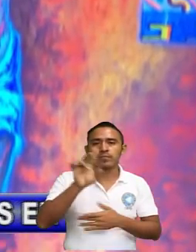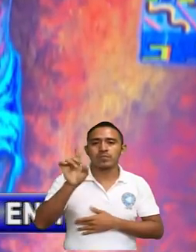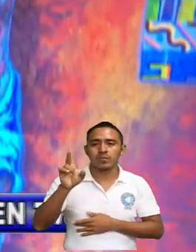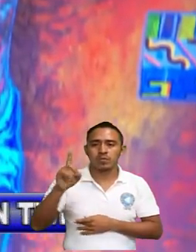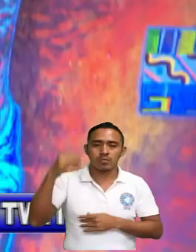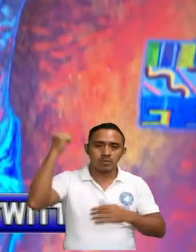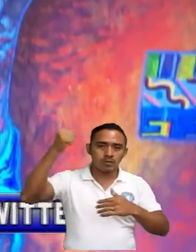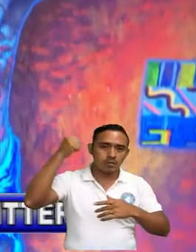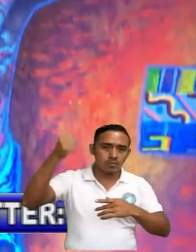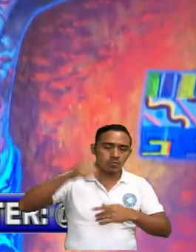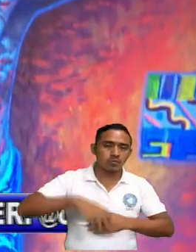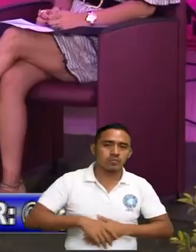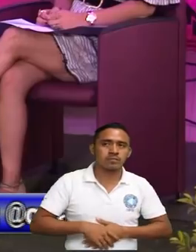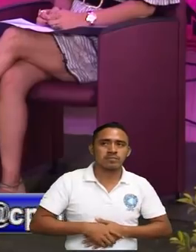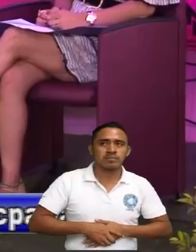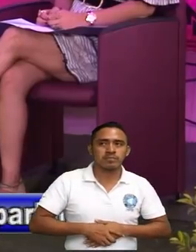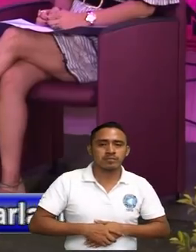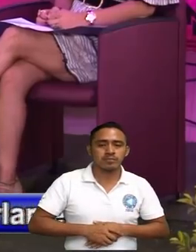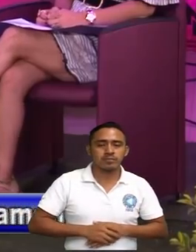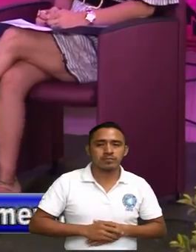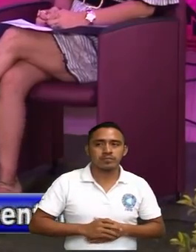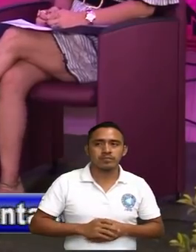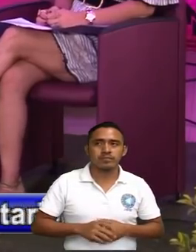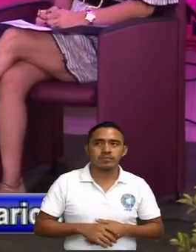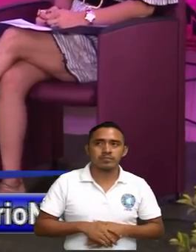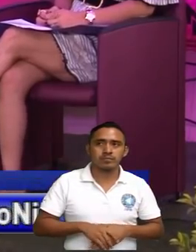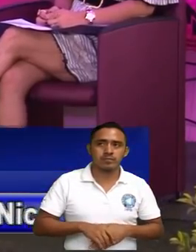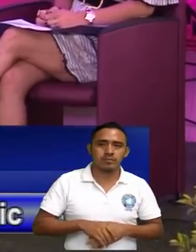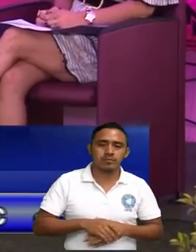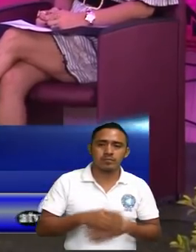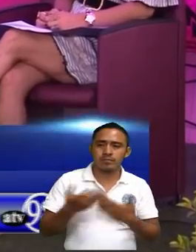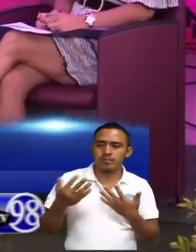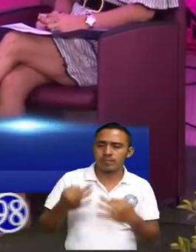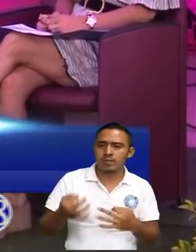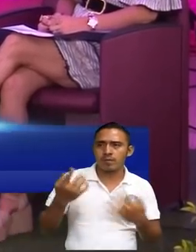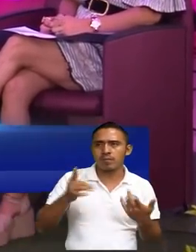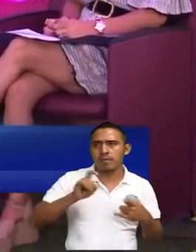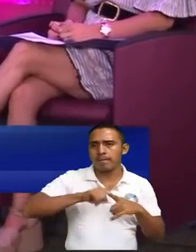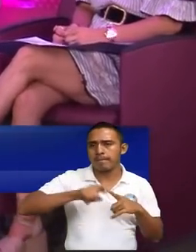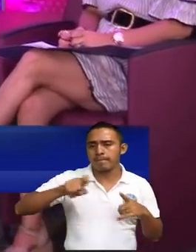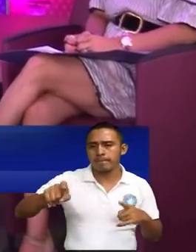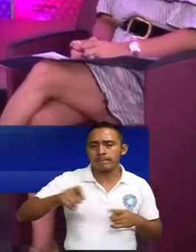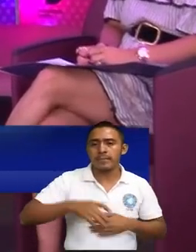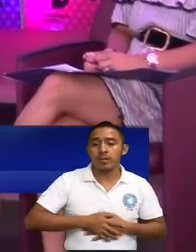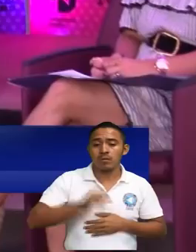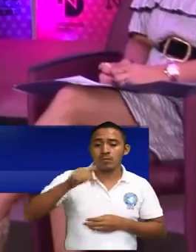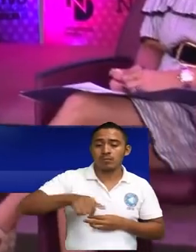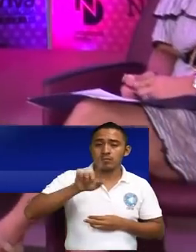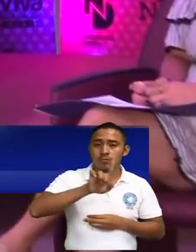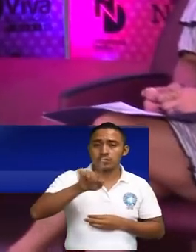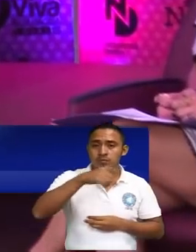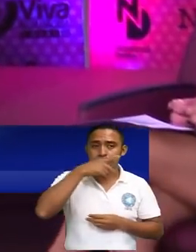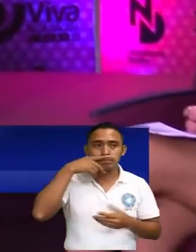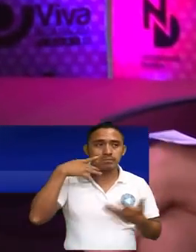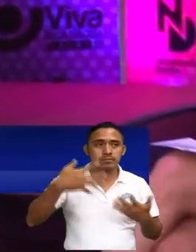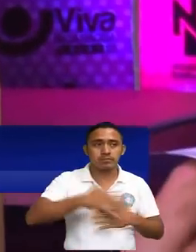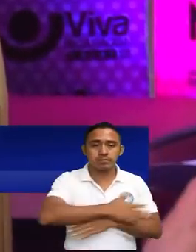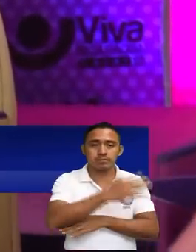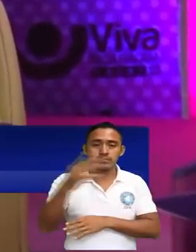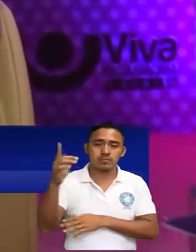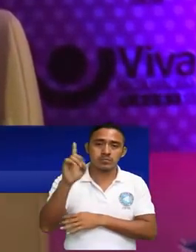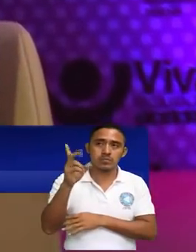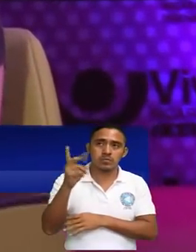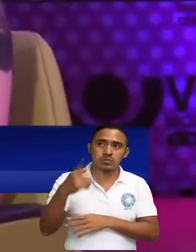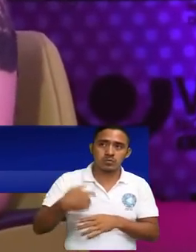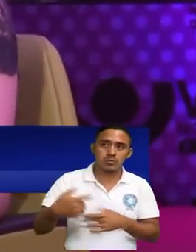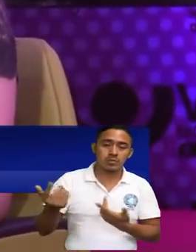julio. Ya hoy queda abierta durante un mes. A partir de hoy, 11 de junio al 12 de julio, va a